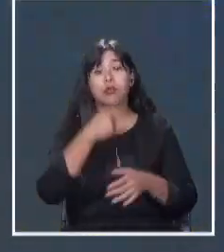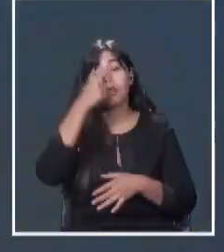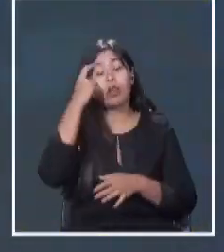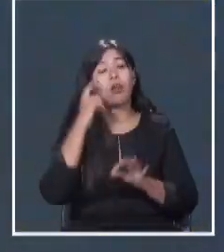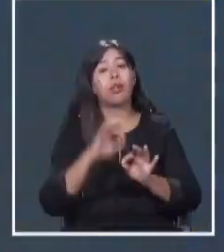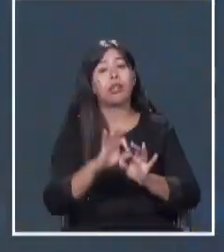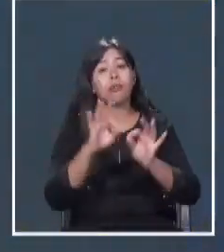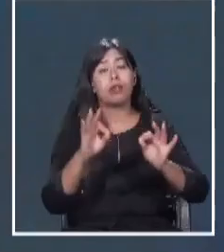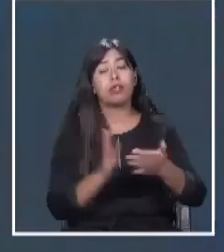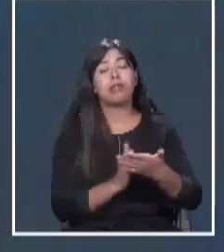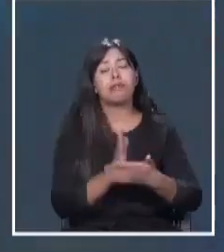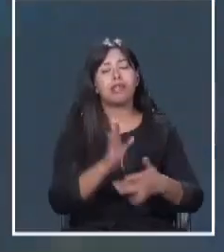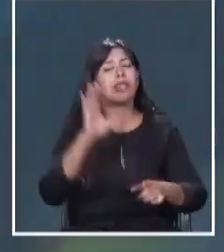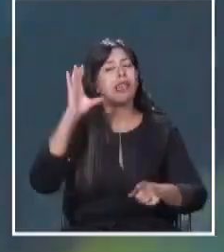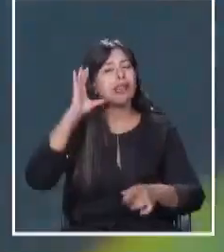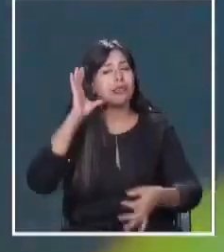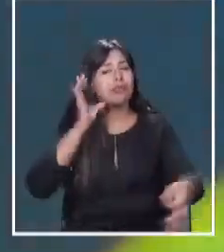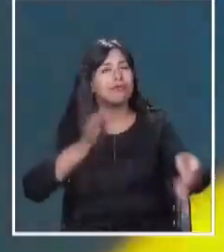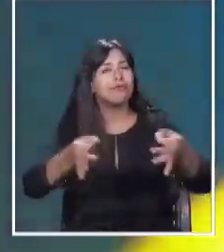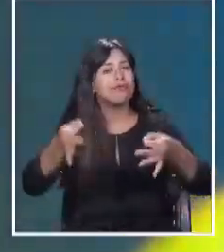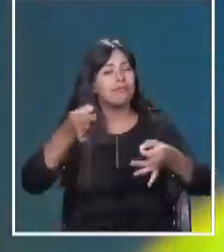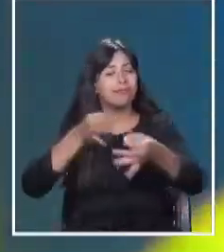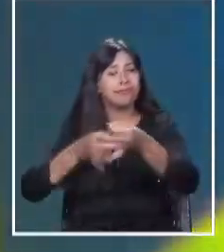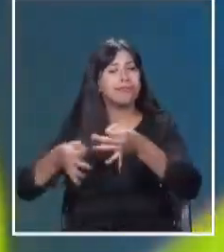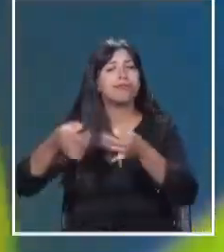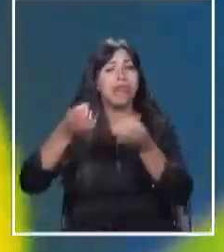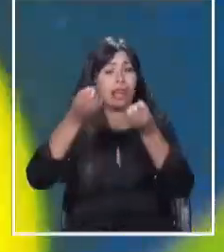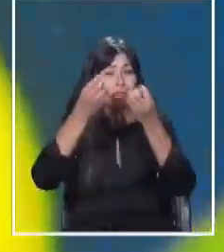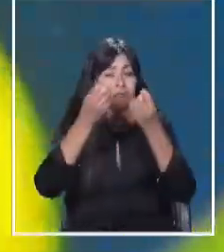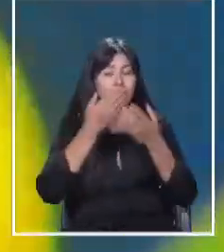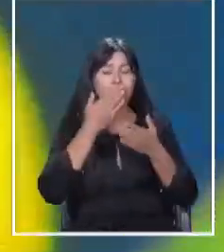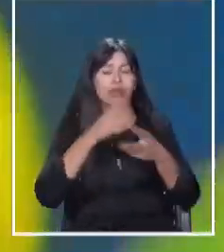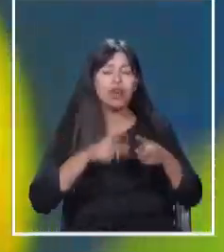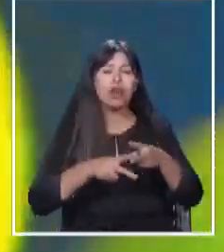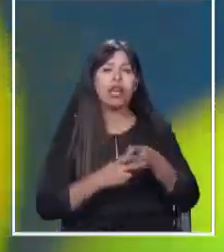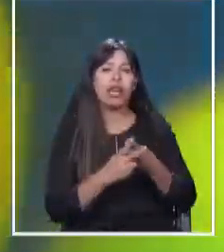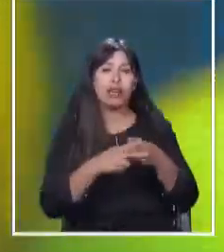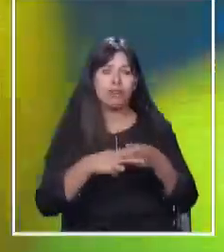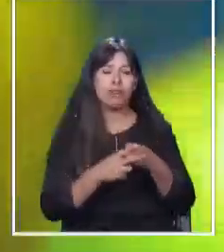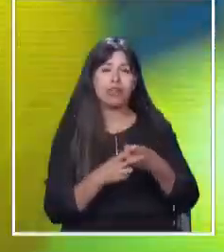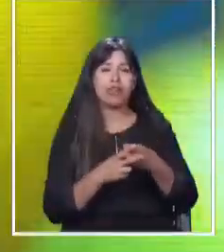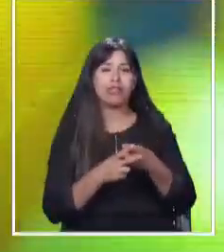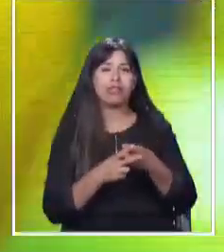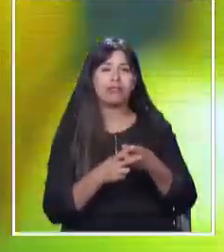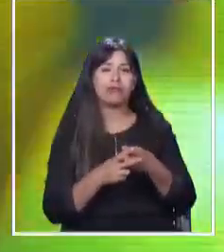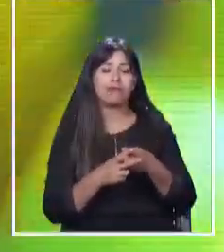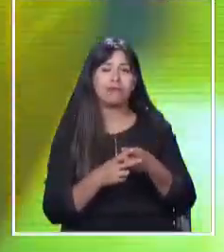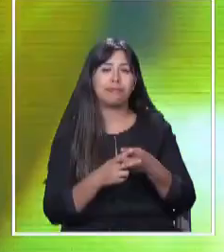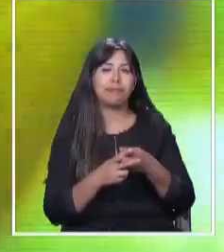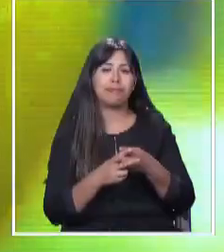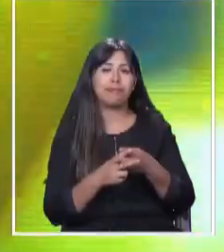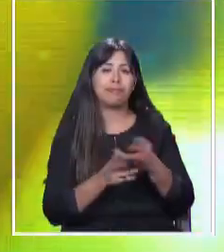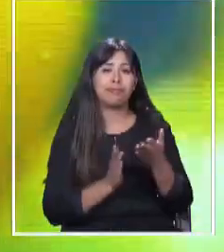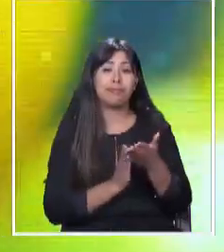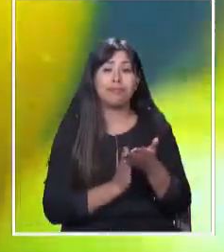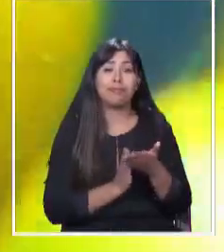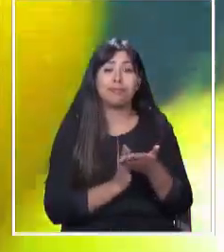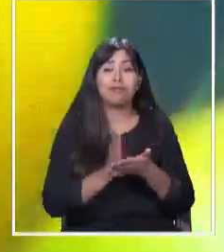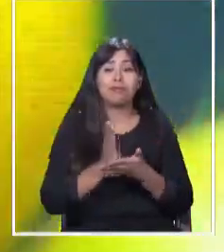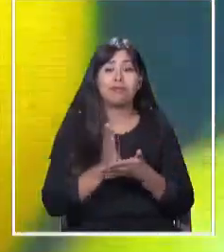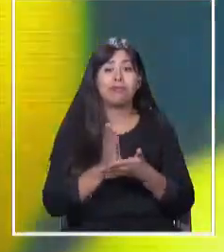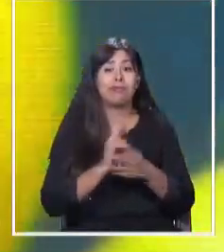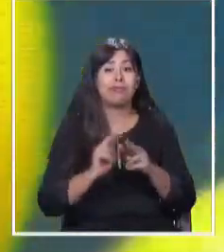parte por eso, por escuchar primero, por aprender, por mejorar las herramientas y empezar a llevarlo a la